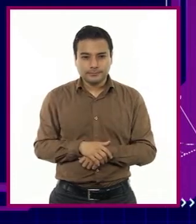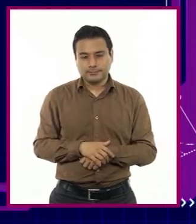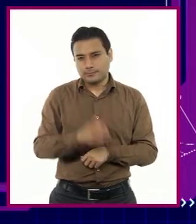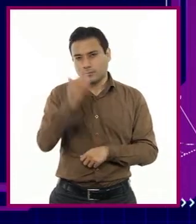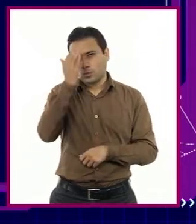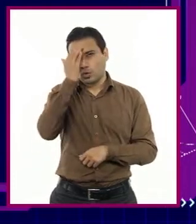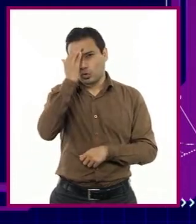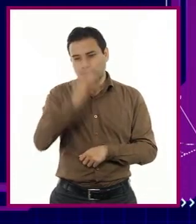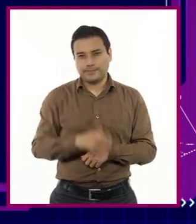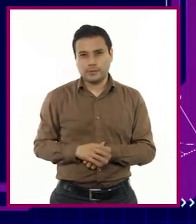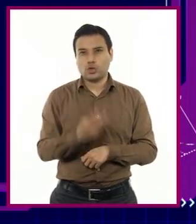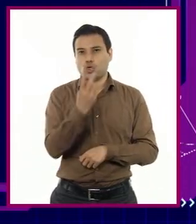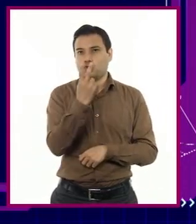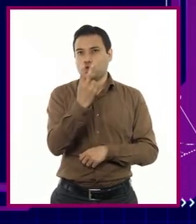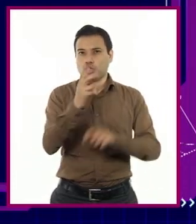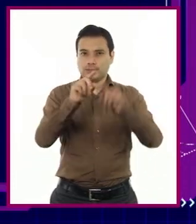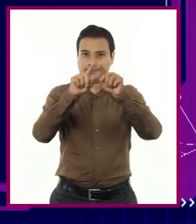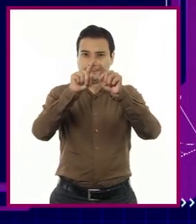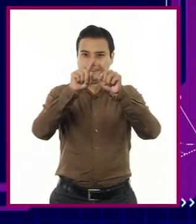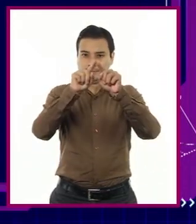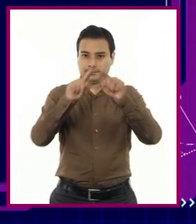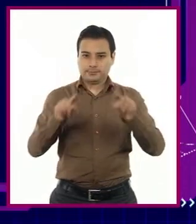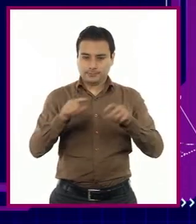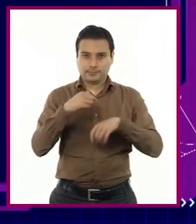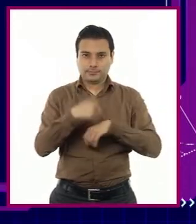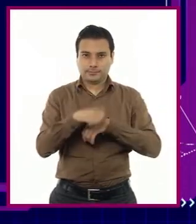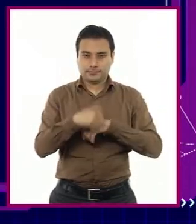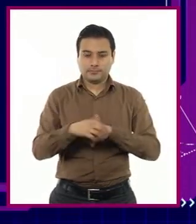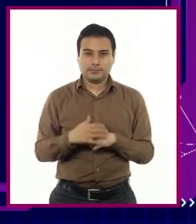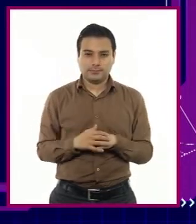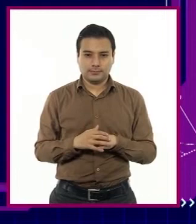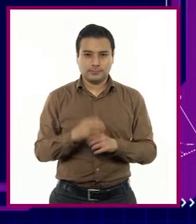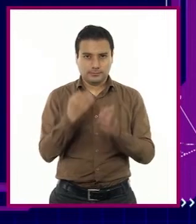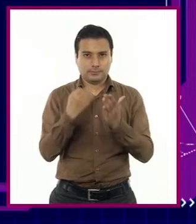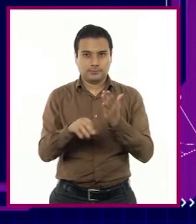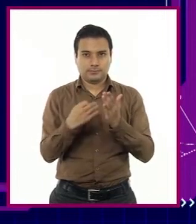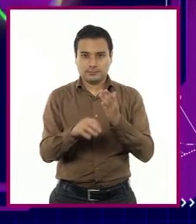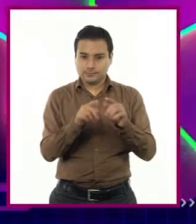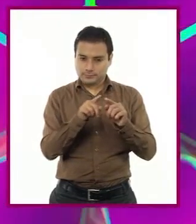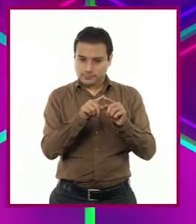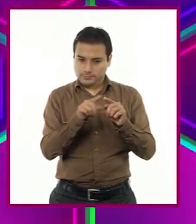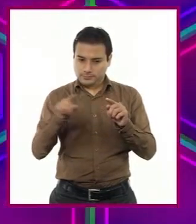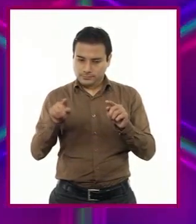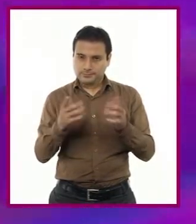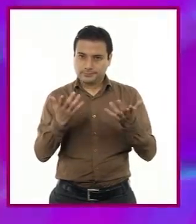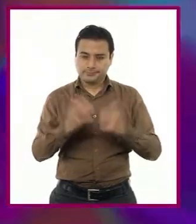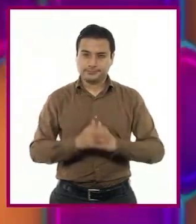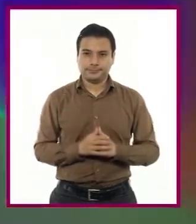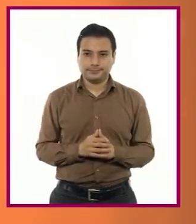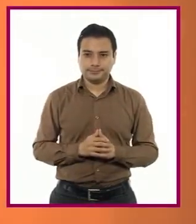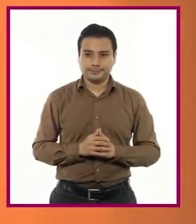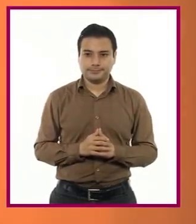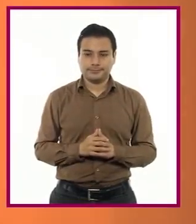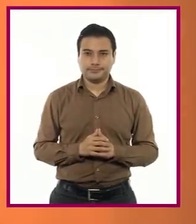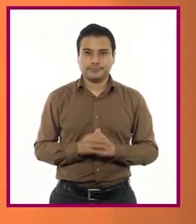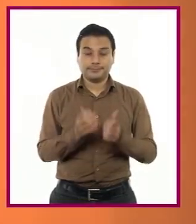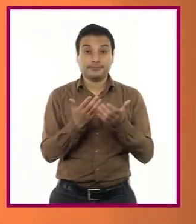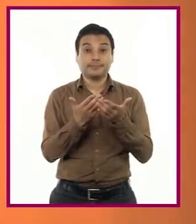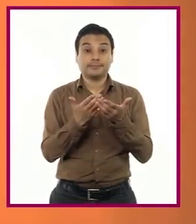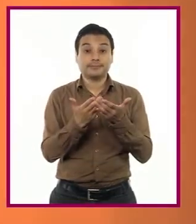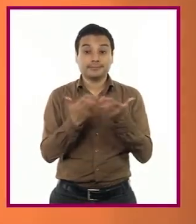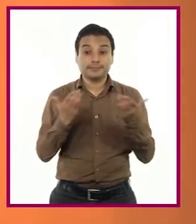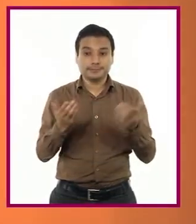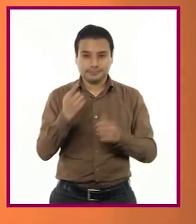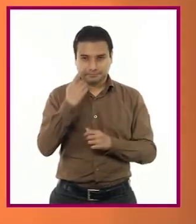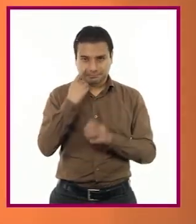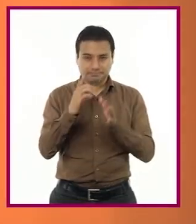deja incompleta la información y no se podría establecer una congruencia. Ahora establezcamos una congruencia